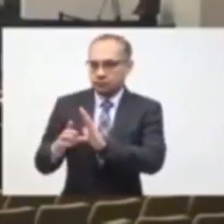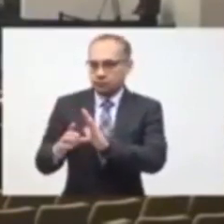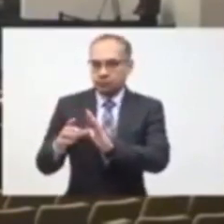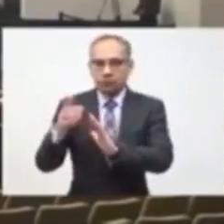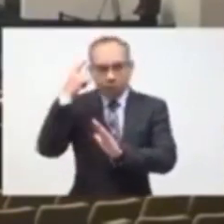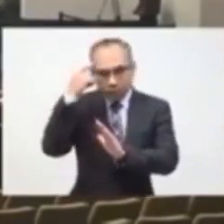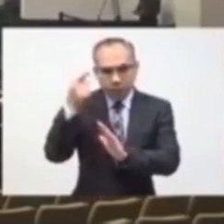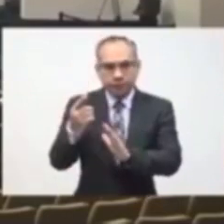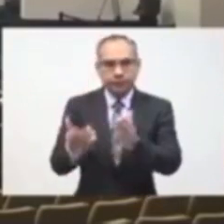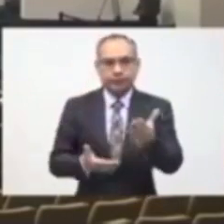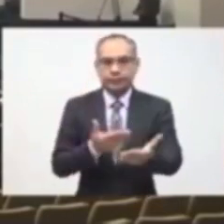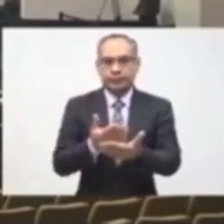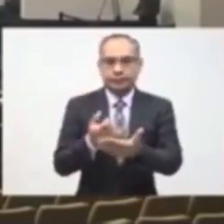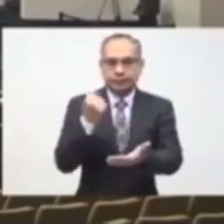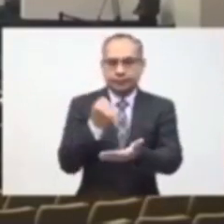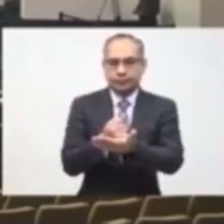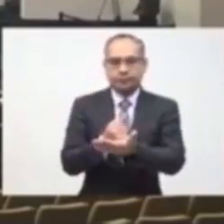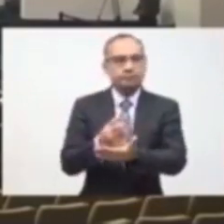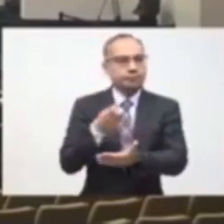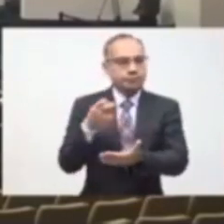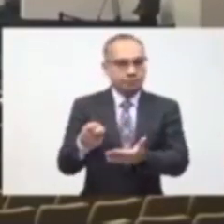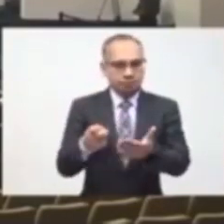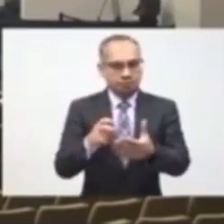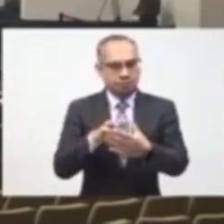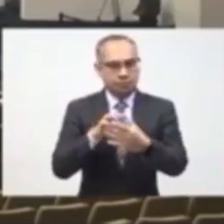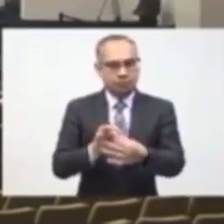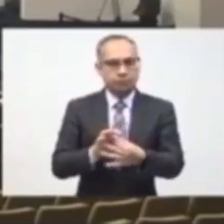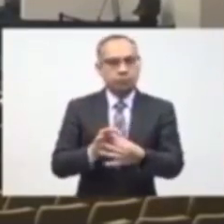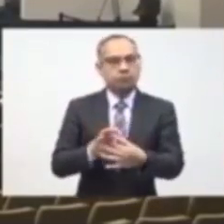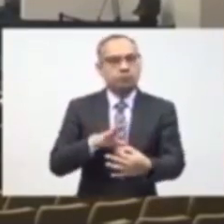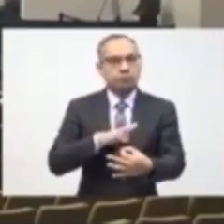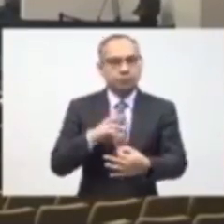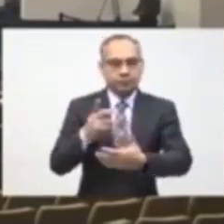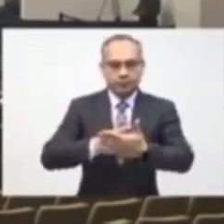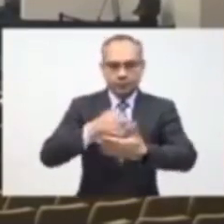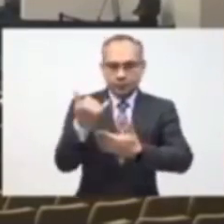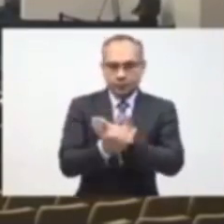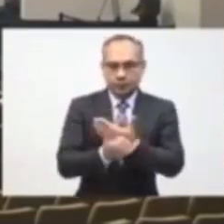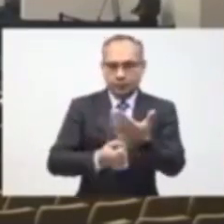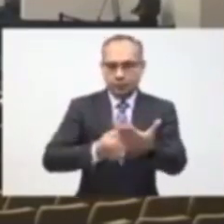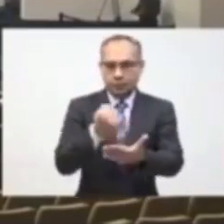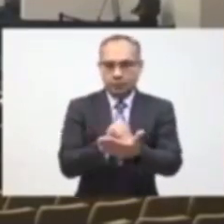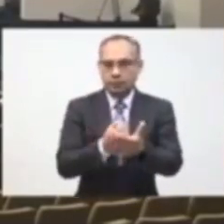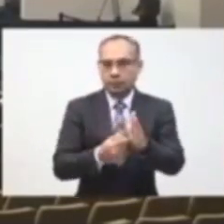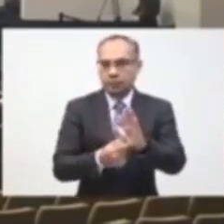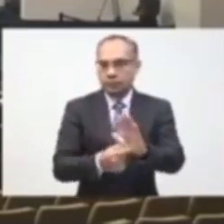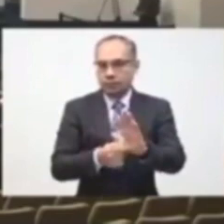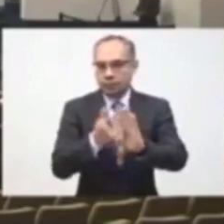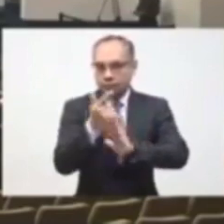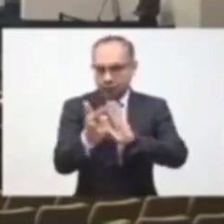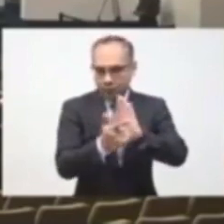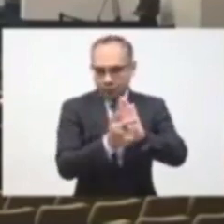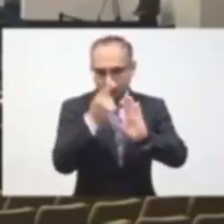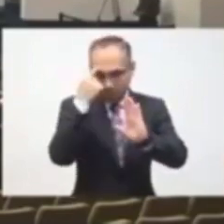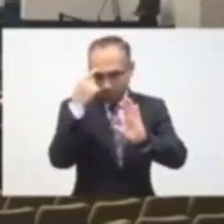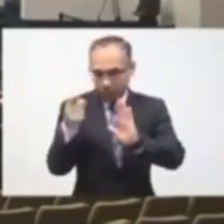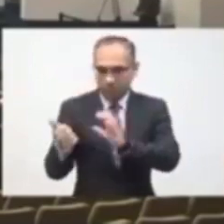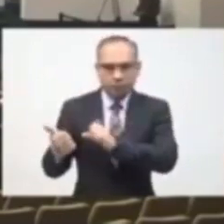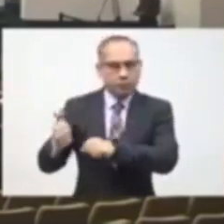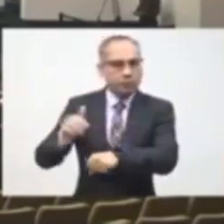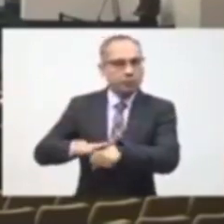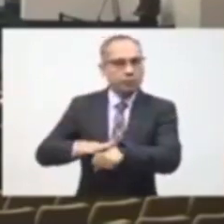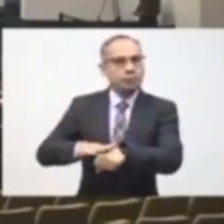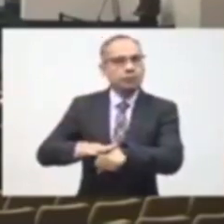incorporen las mejores prácticas internacionales en materia de recuperación de activos en el proceso penal y de extinción de dominio